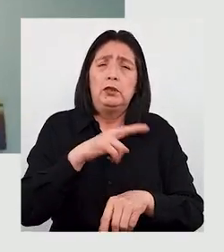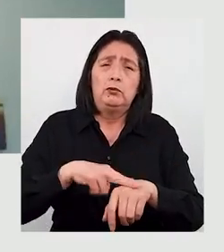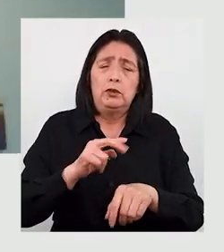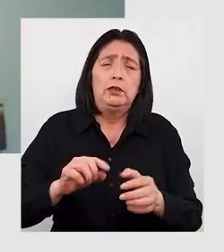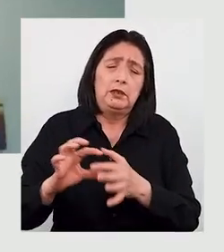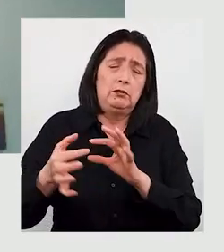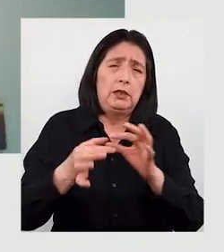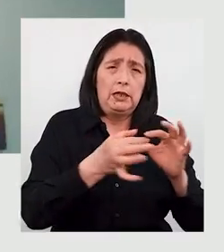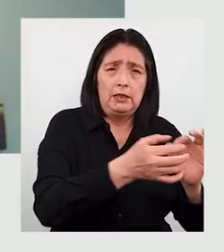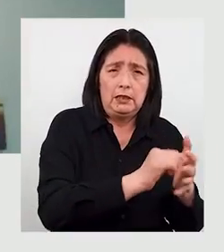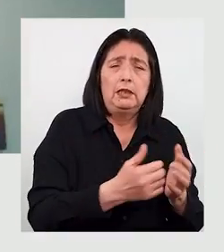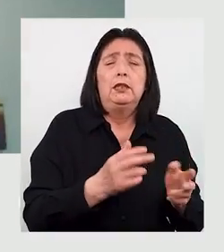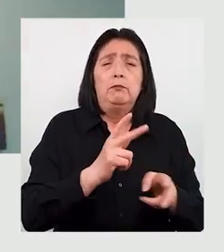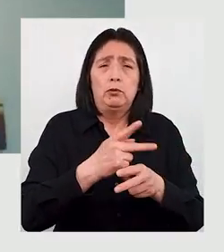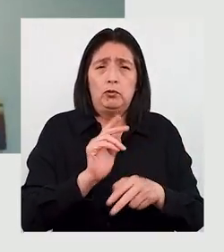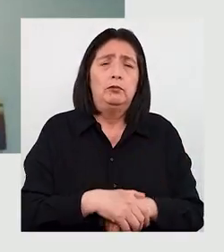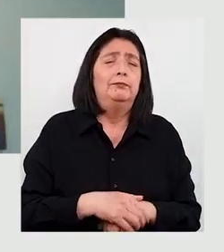cadena. Aquí